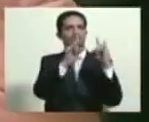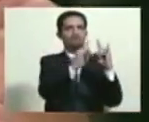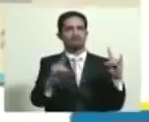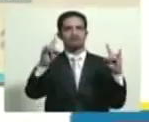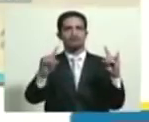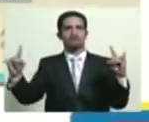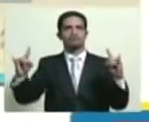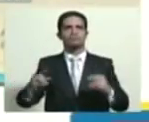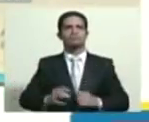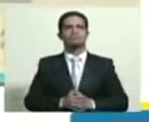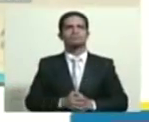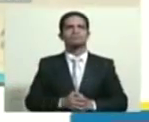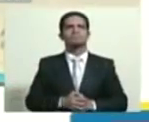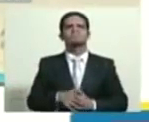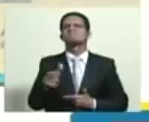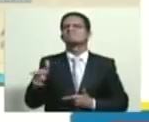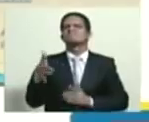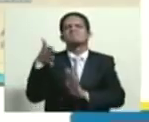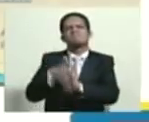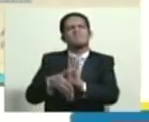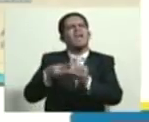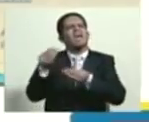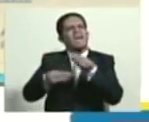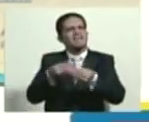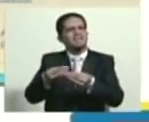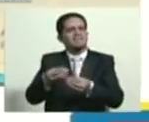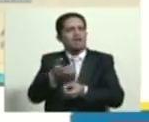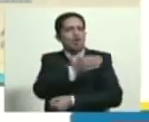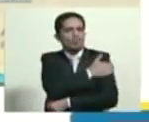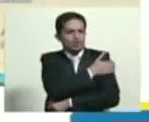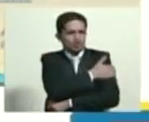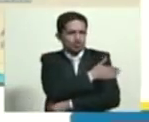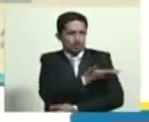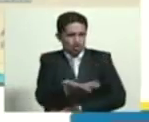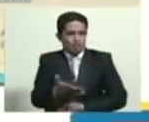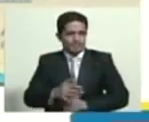¿Qué hicieron ellos? ¿Qué hicieron estos bárbaros?